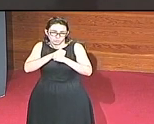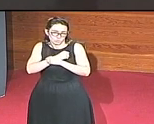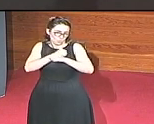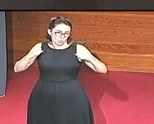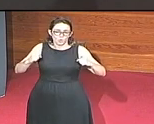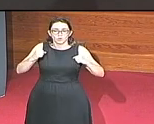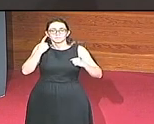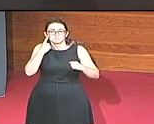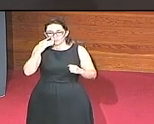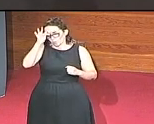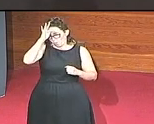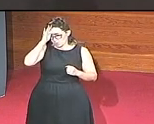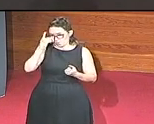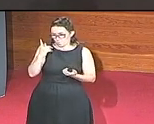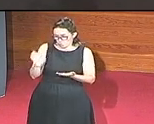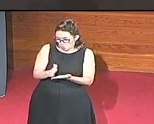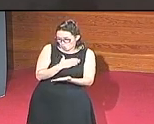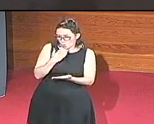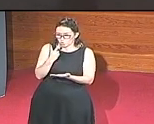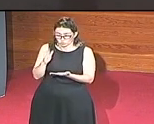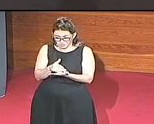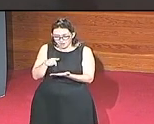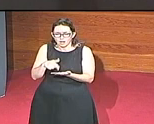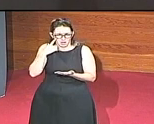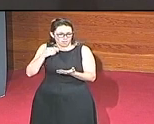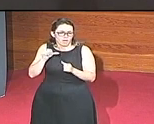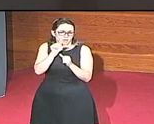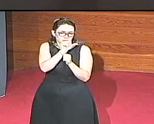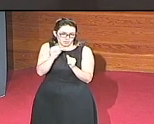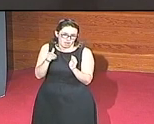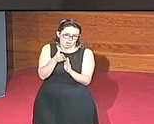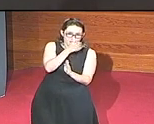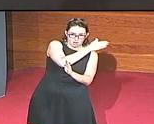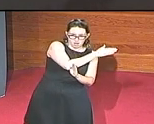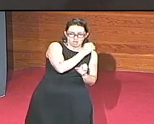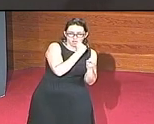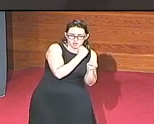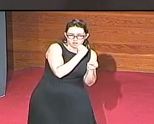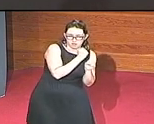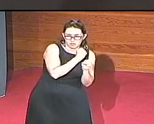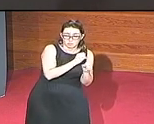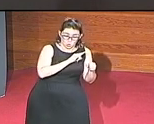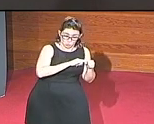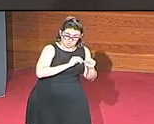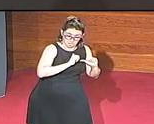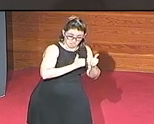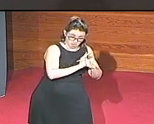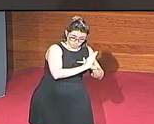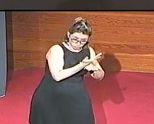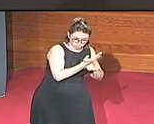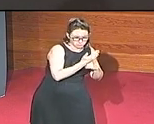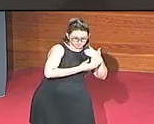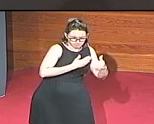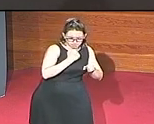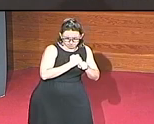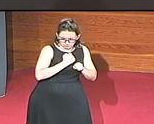son suelen ser trabajos que nos llevan una semana se plantean igual un lunes y tenemos toda semana para hacerlo bueno lunes martes hasta hasta